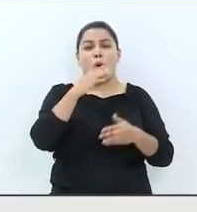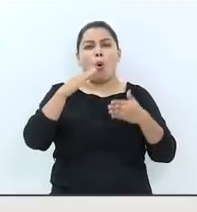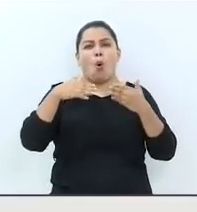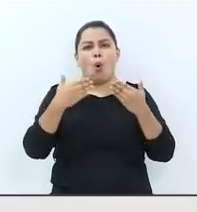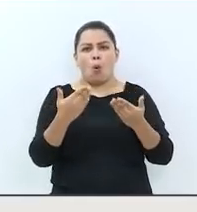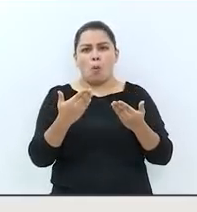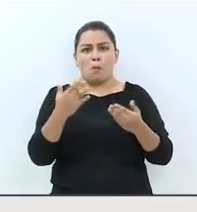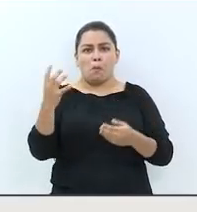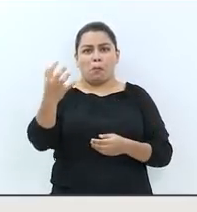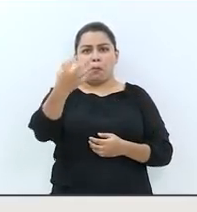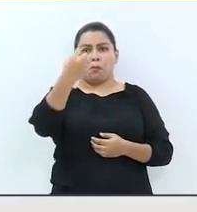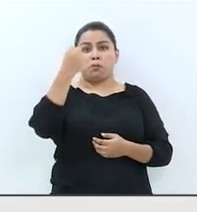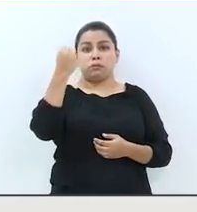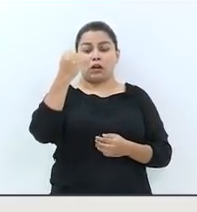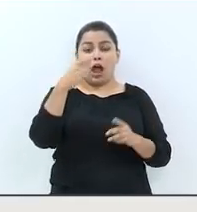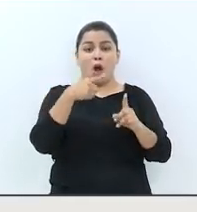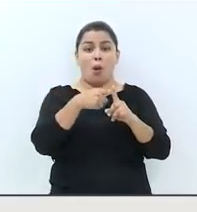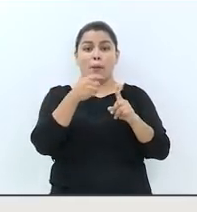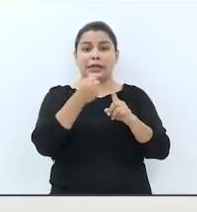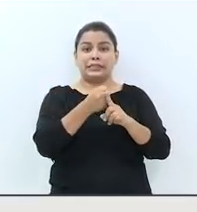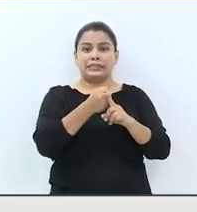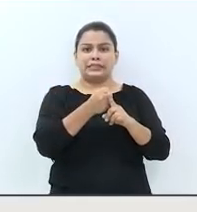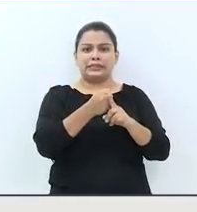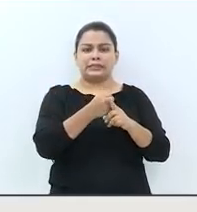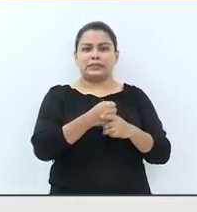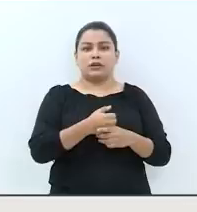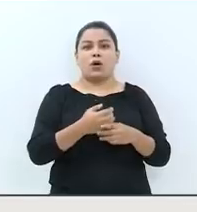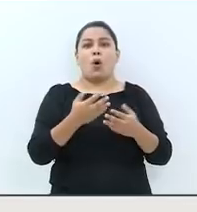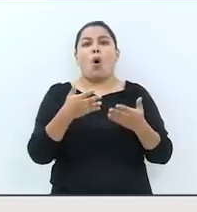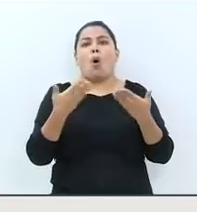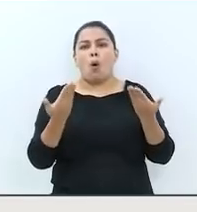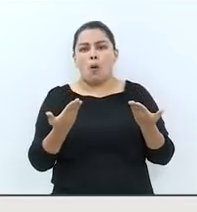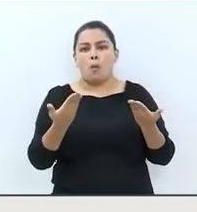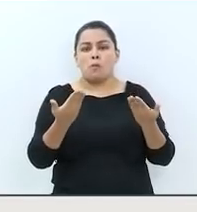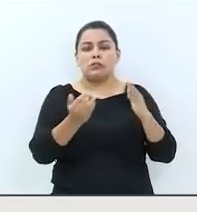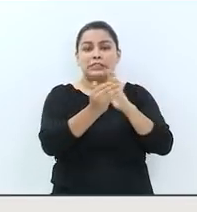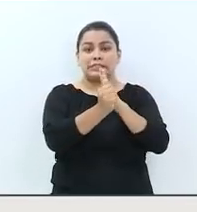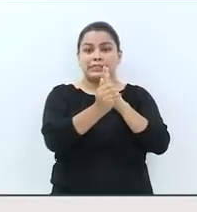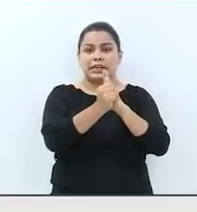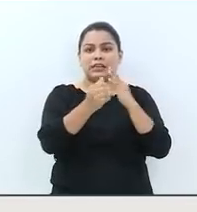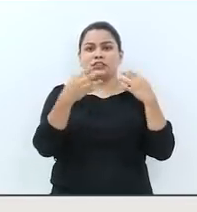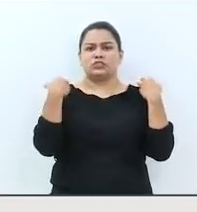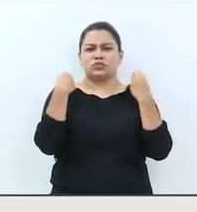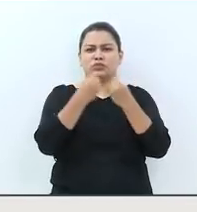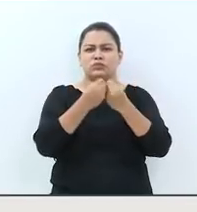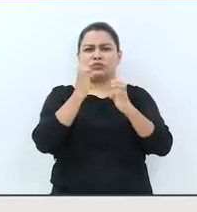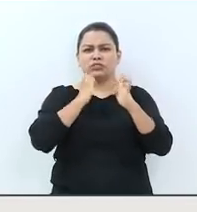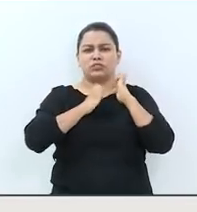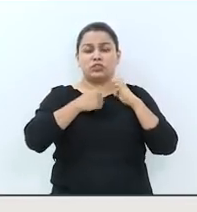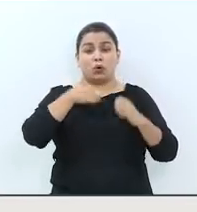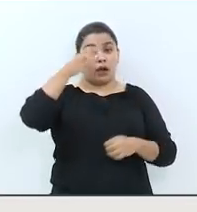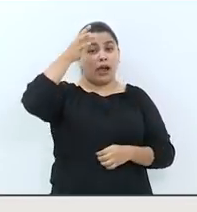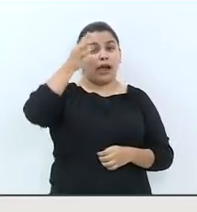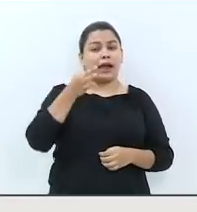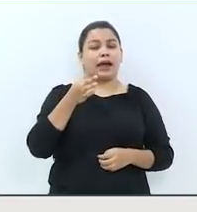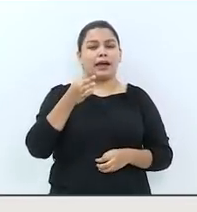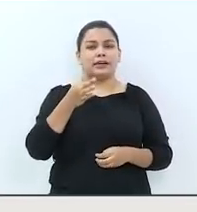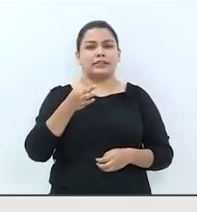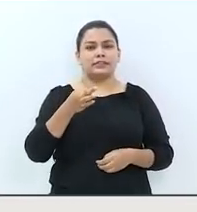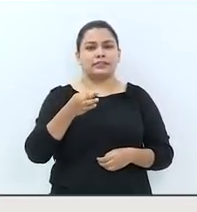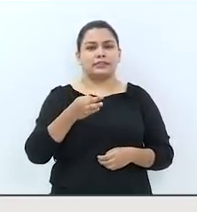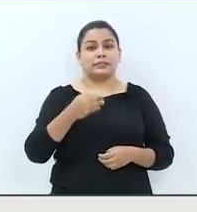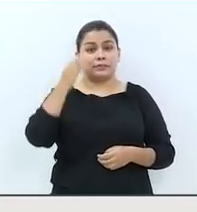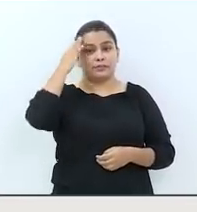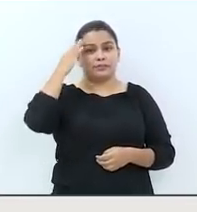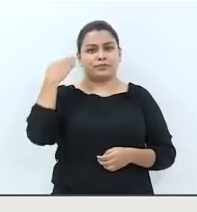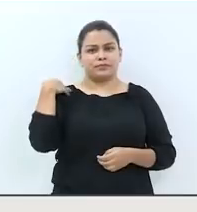alcanzar estos objetivos en habilidades socioemocionales? Y creo, si me lo permiten